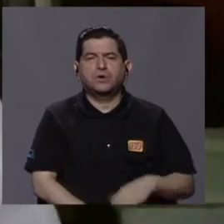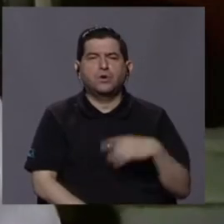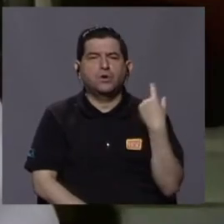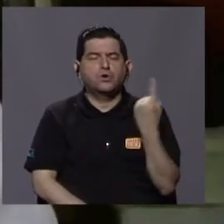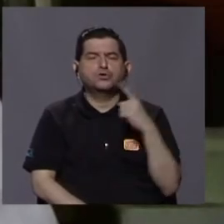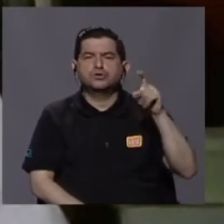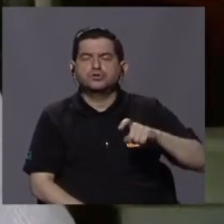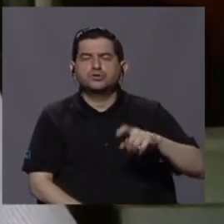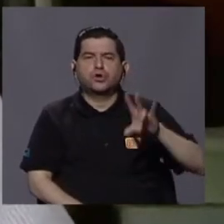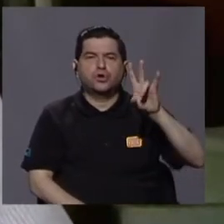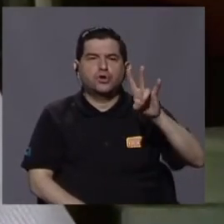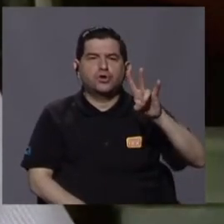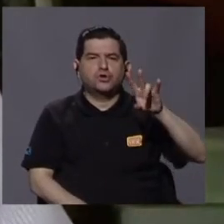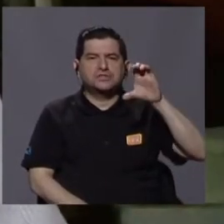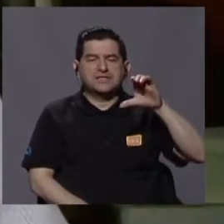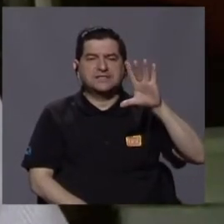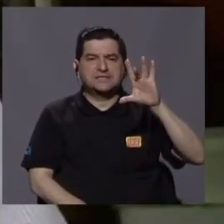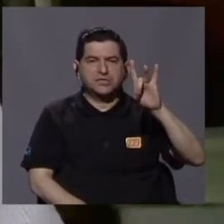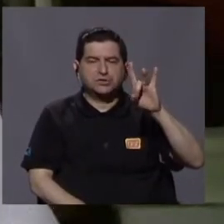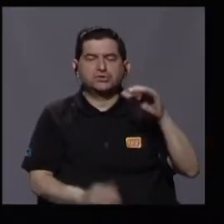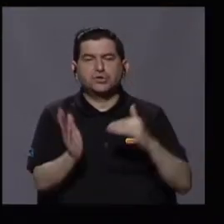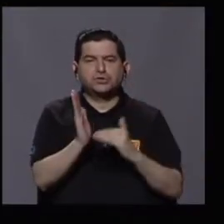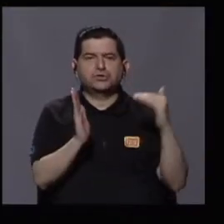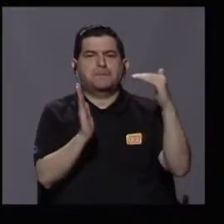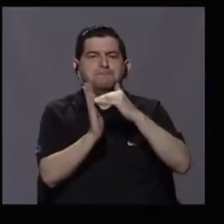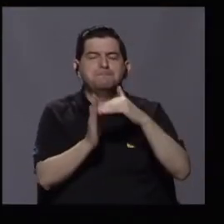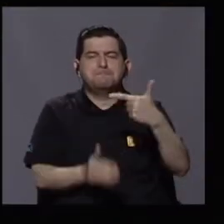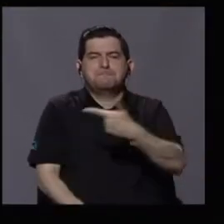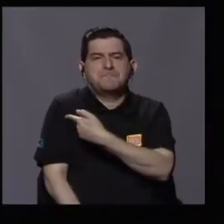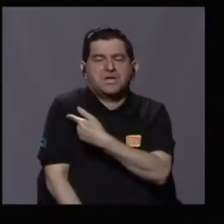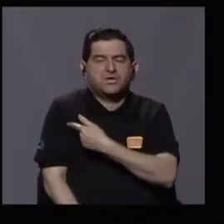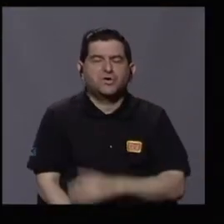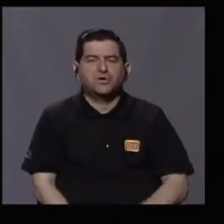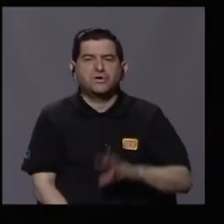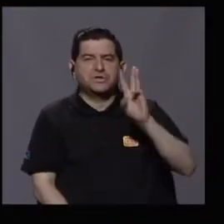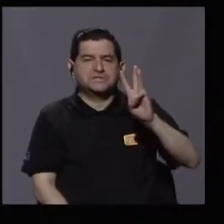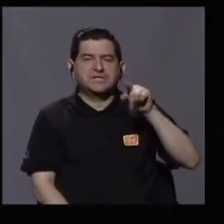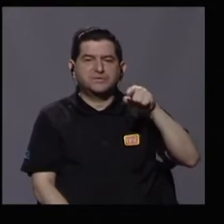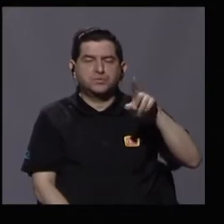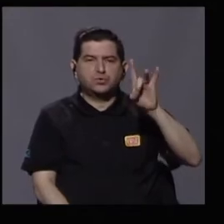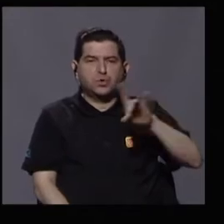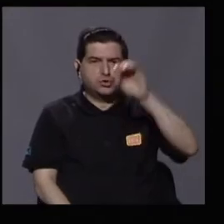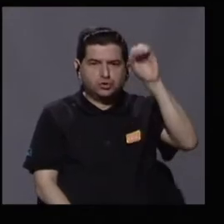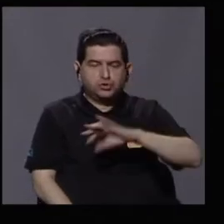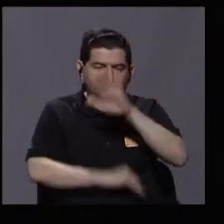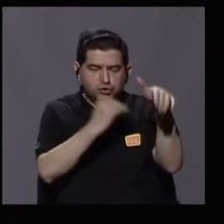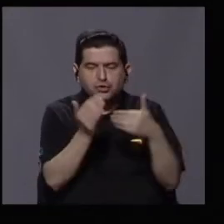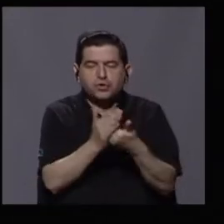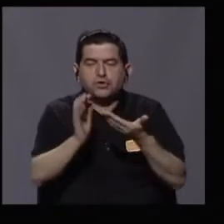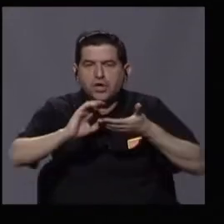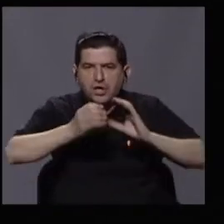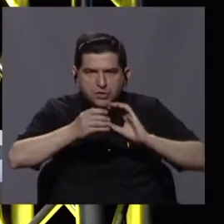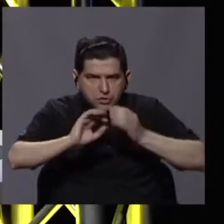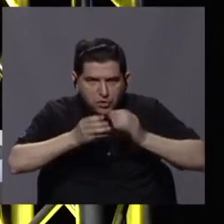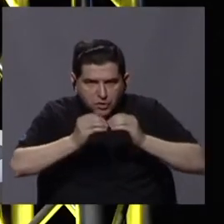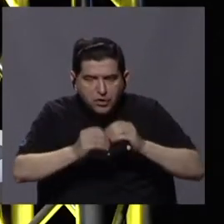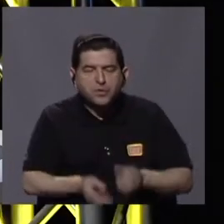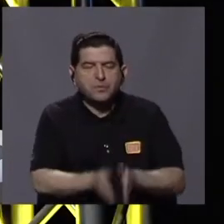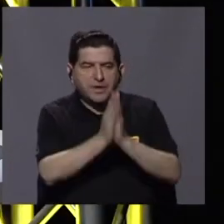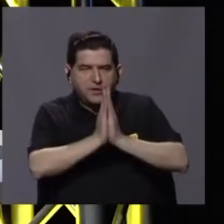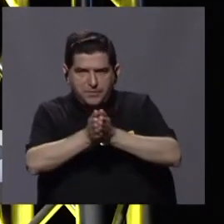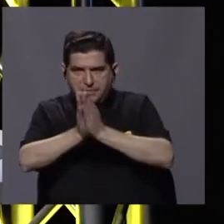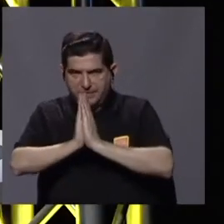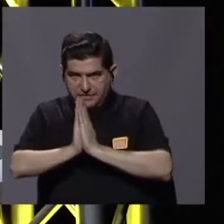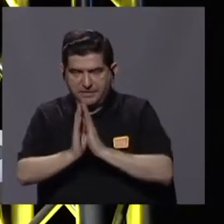requerirían 708 millones de vacunas es decir 6.8 por ciento de toda la cantidad que ha sido ordenada